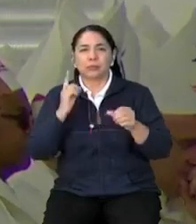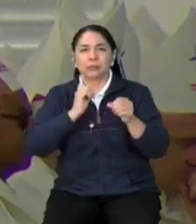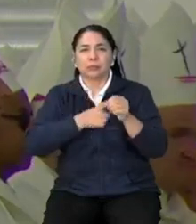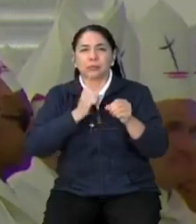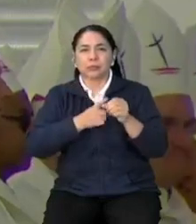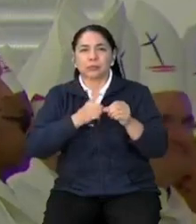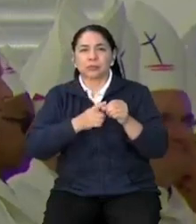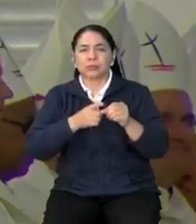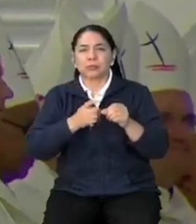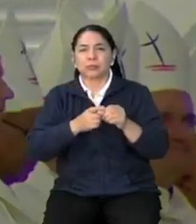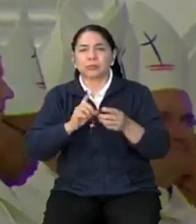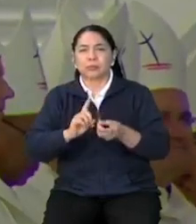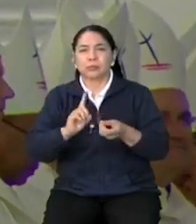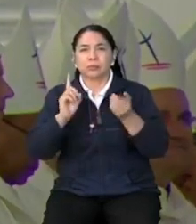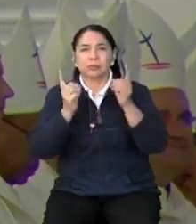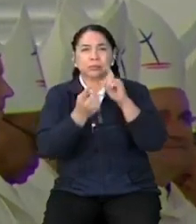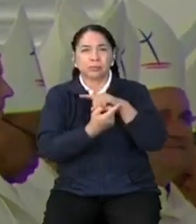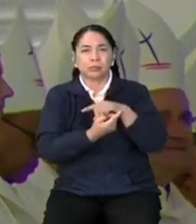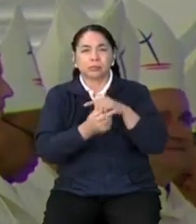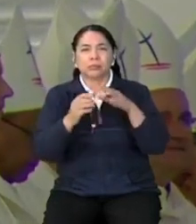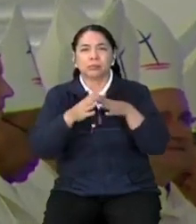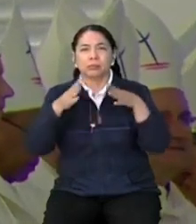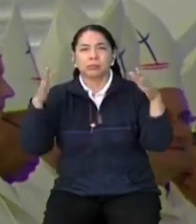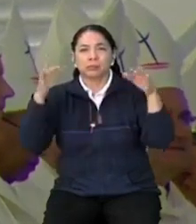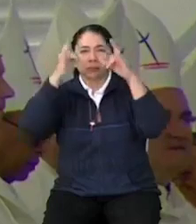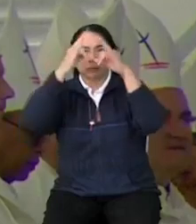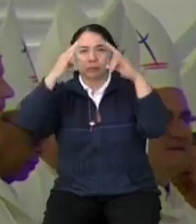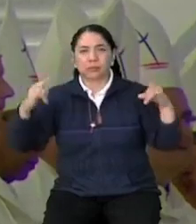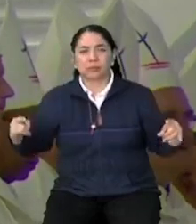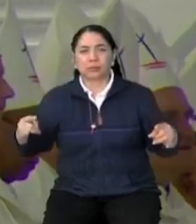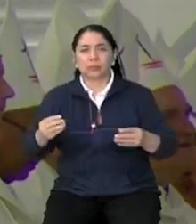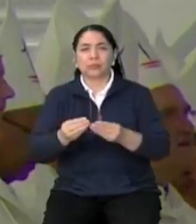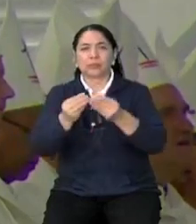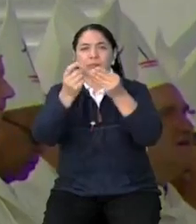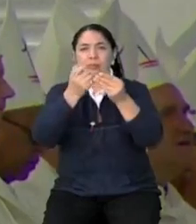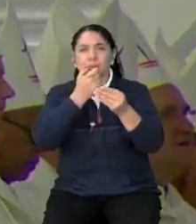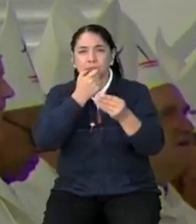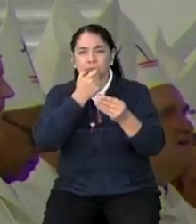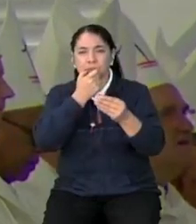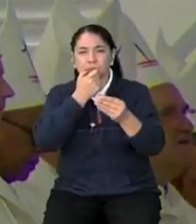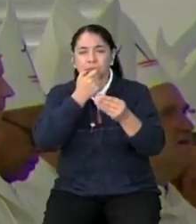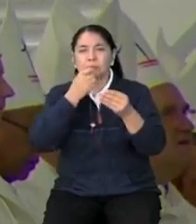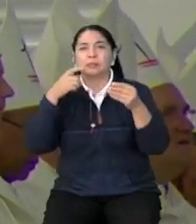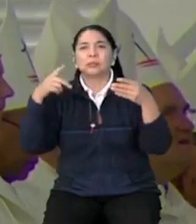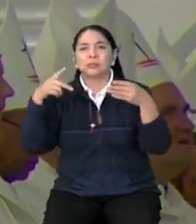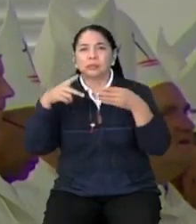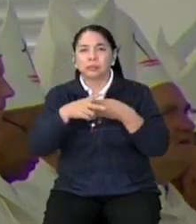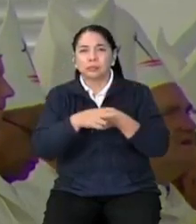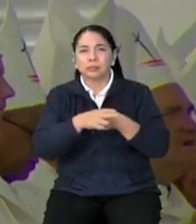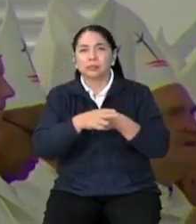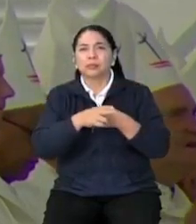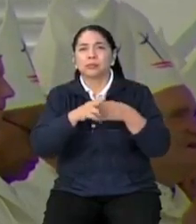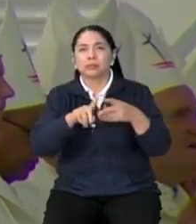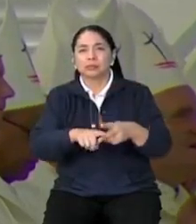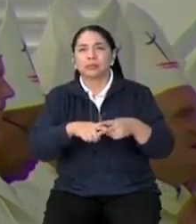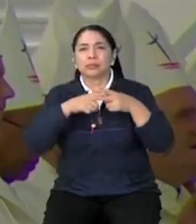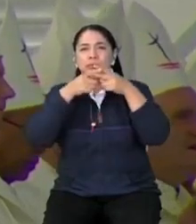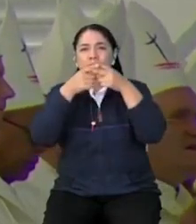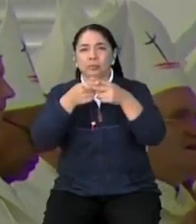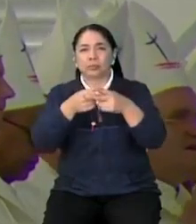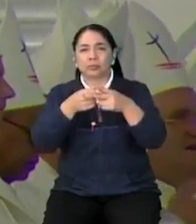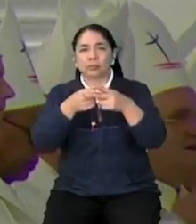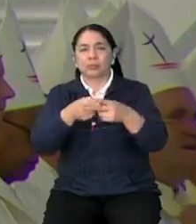se convierte en la gran tienda eucarística inaugurar el 5